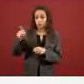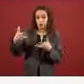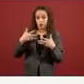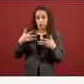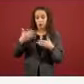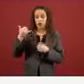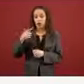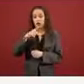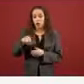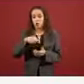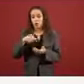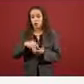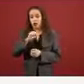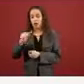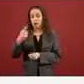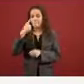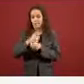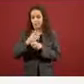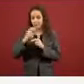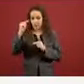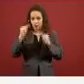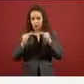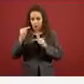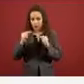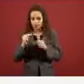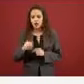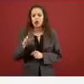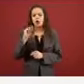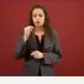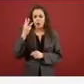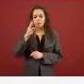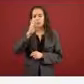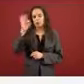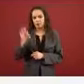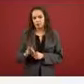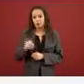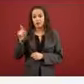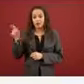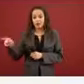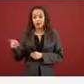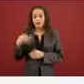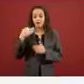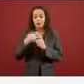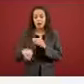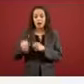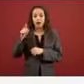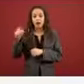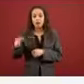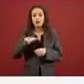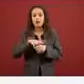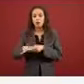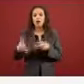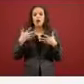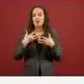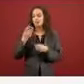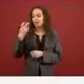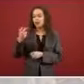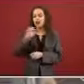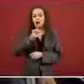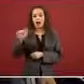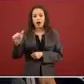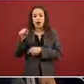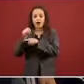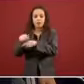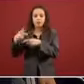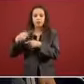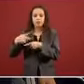nivel, llevamos el 96%. Este 4% que nos falta está aquí, en la parte administrativa. Pero nuestros médicos y